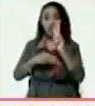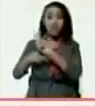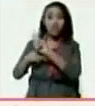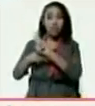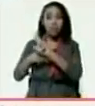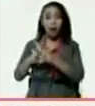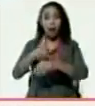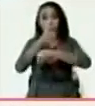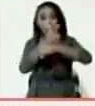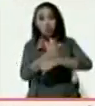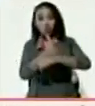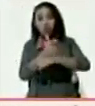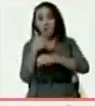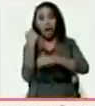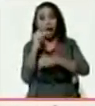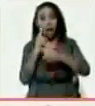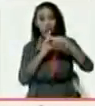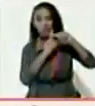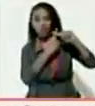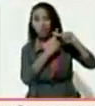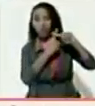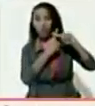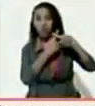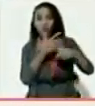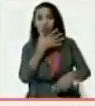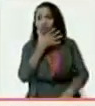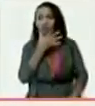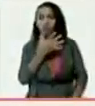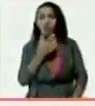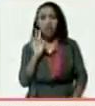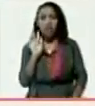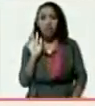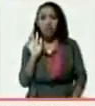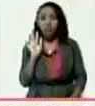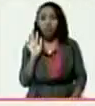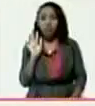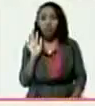arma. Es facilito.